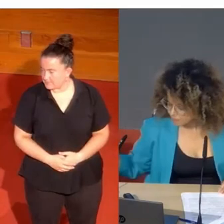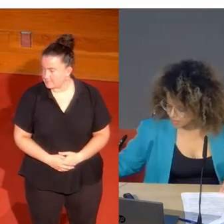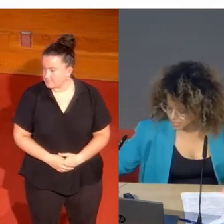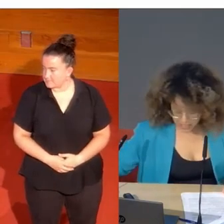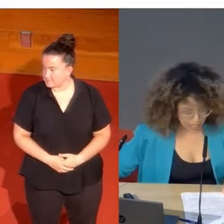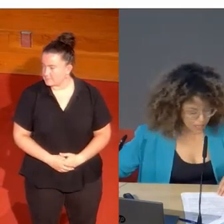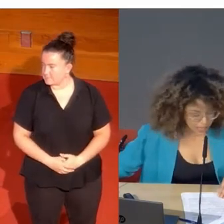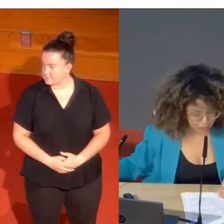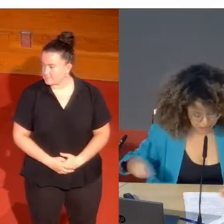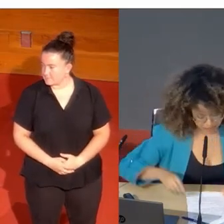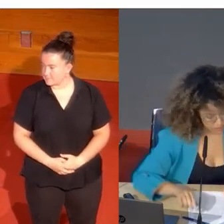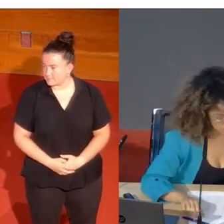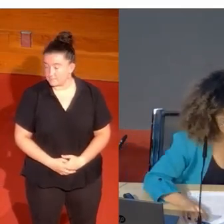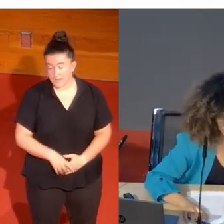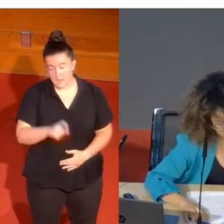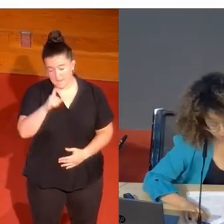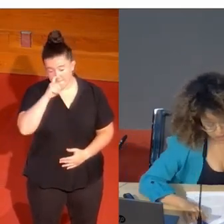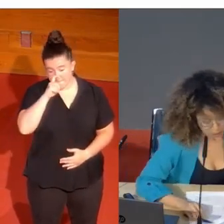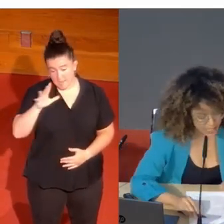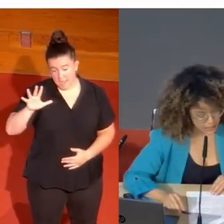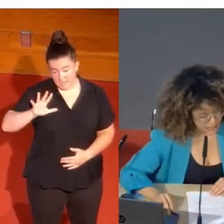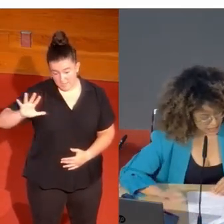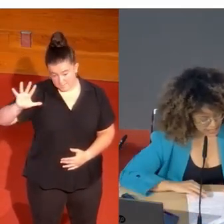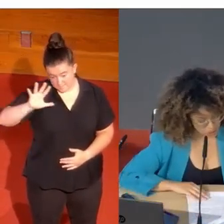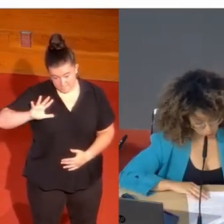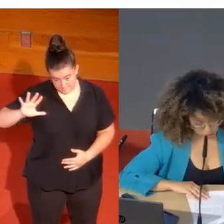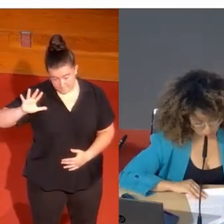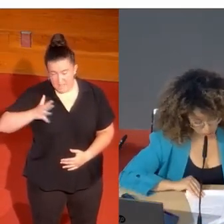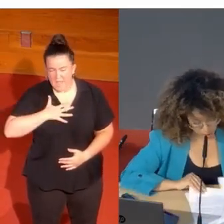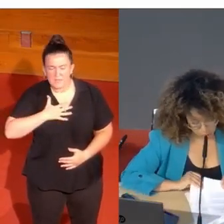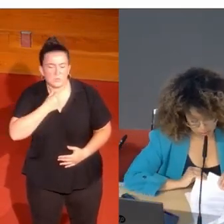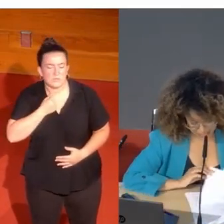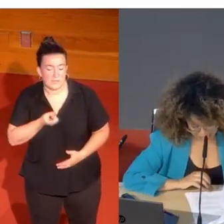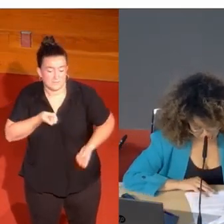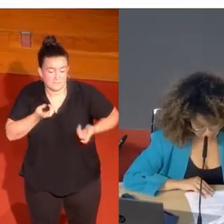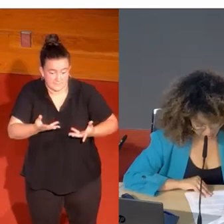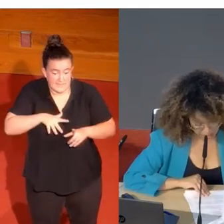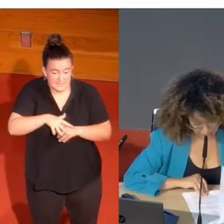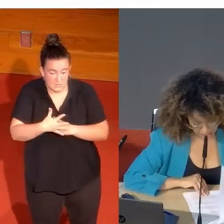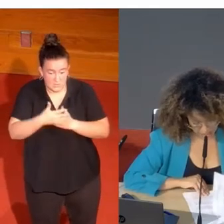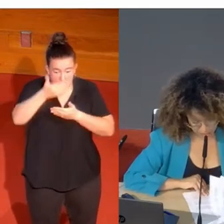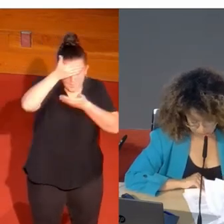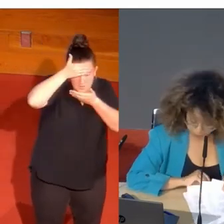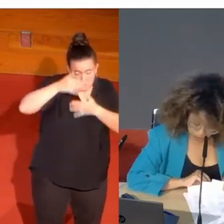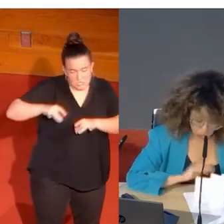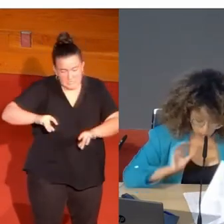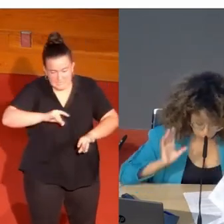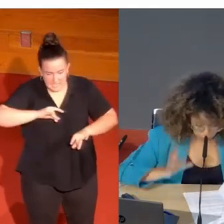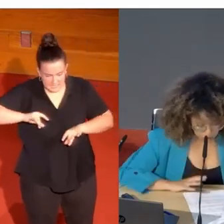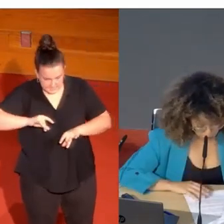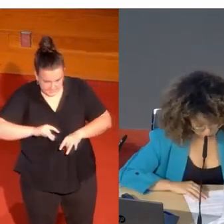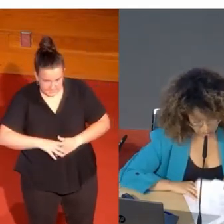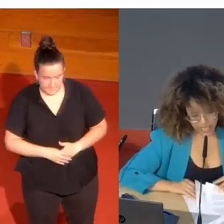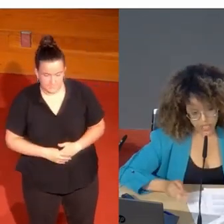no en el magreb mencionar la situación en Marruecos en El Sahara eh